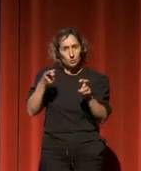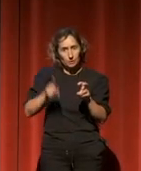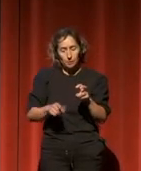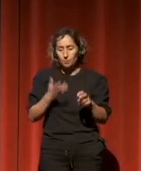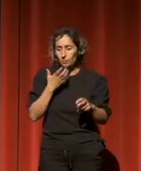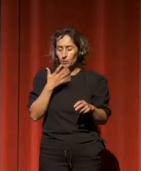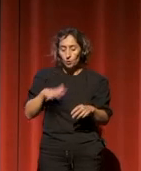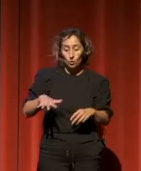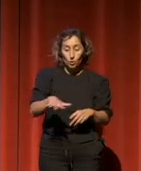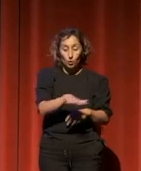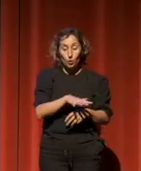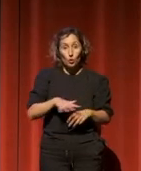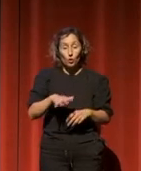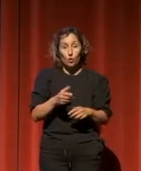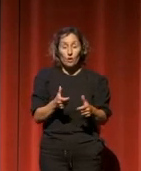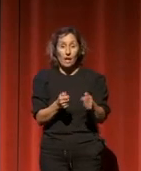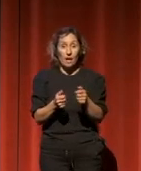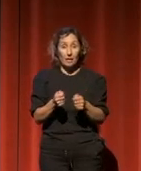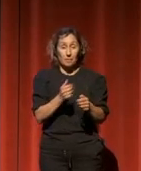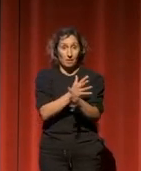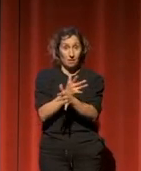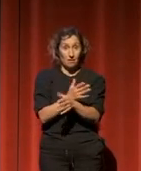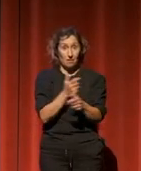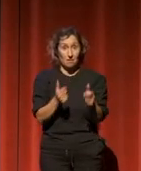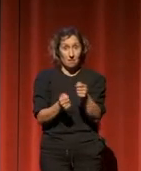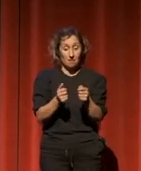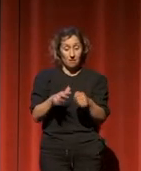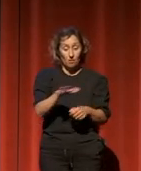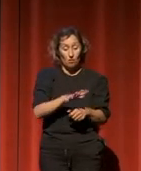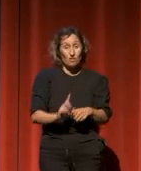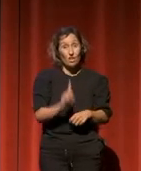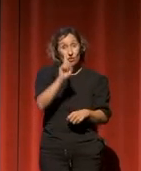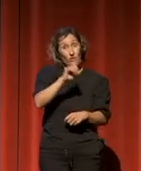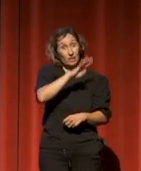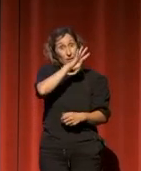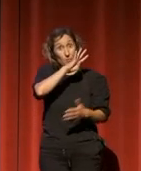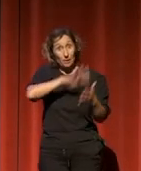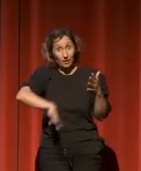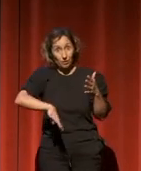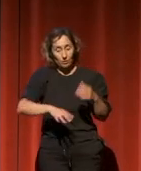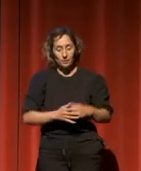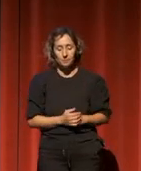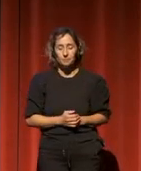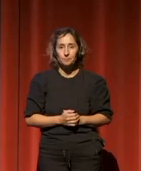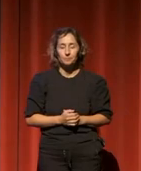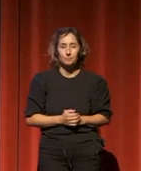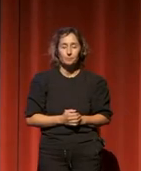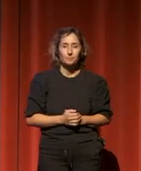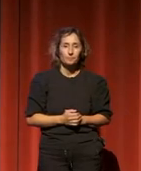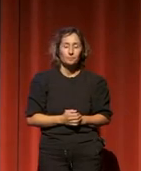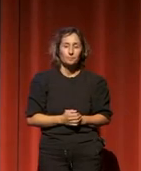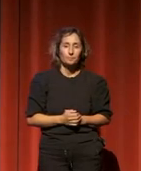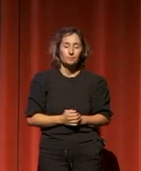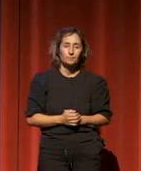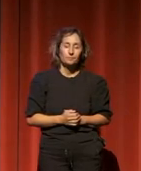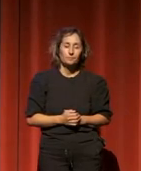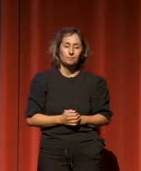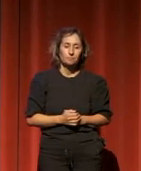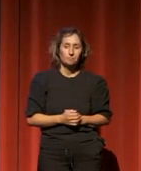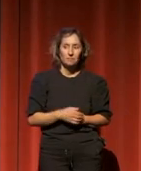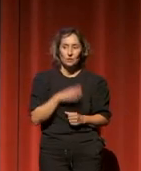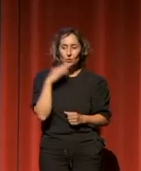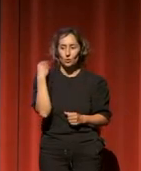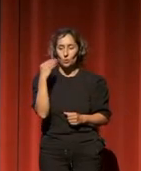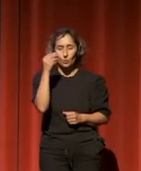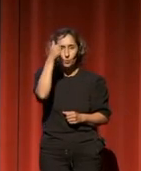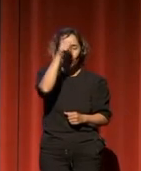Gaming no de la biblioteca de la de la zona nor de de Barcelona eh que reúne a a a chavales y a